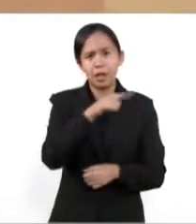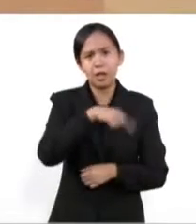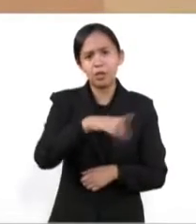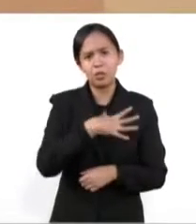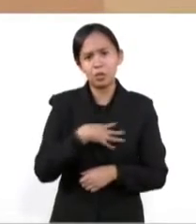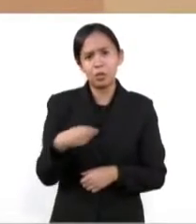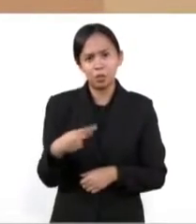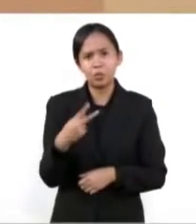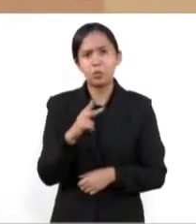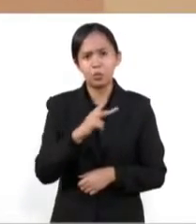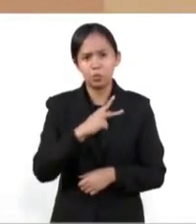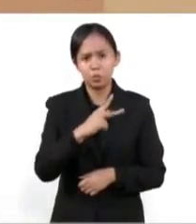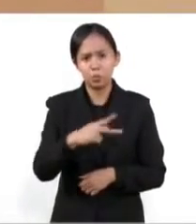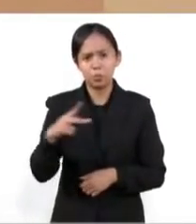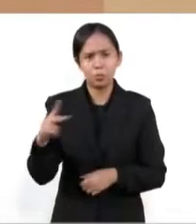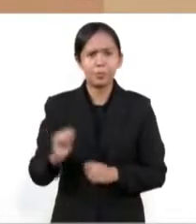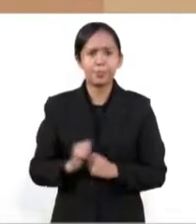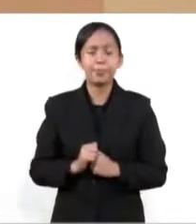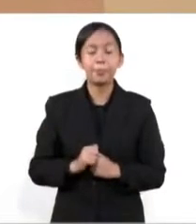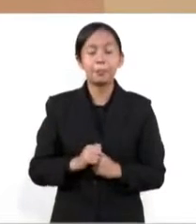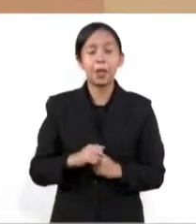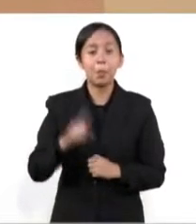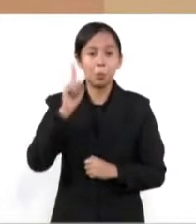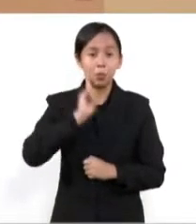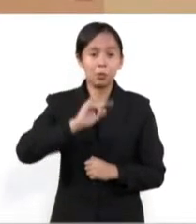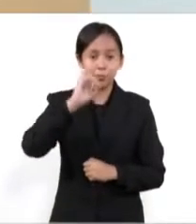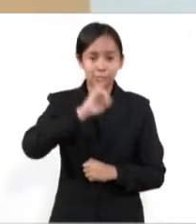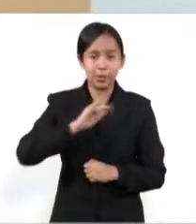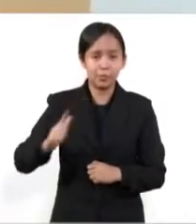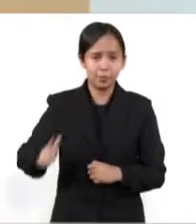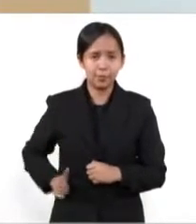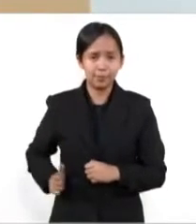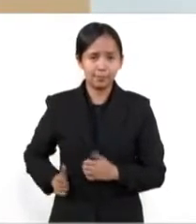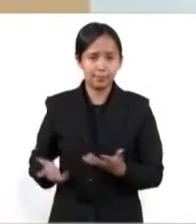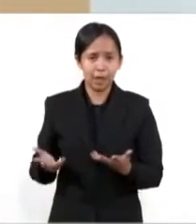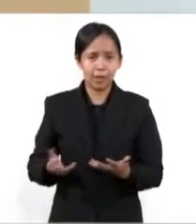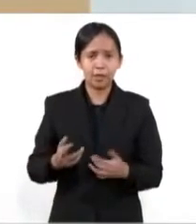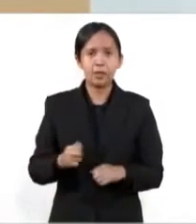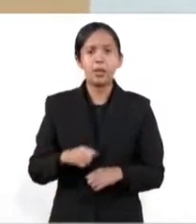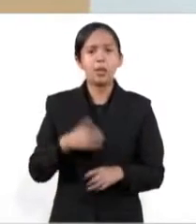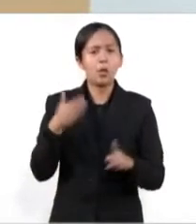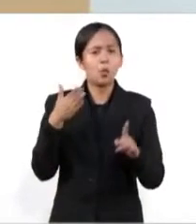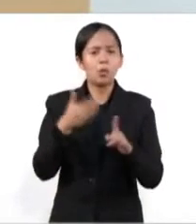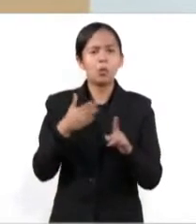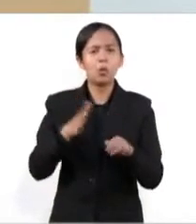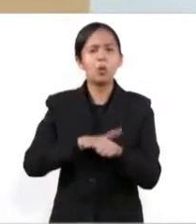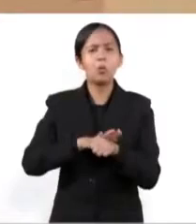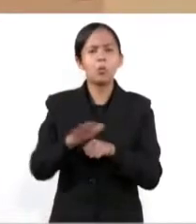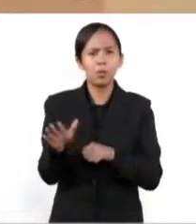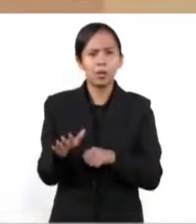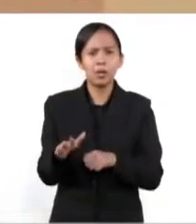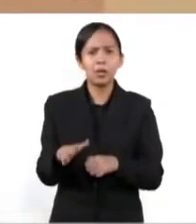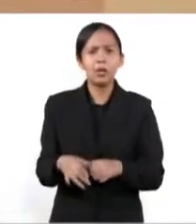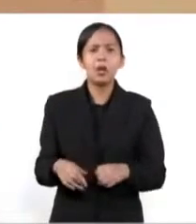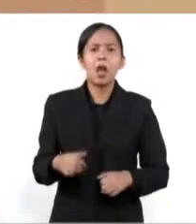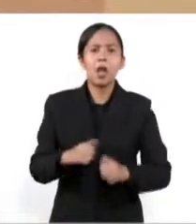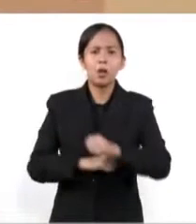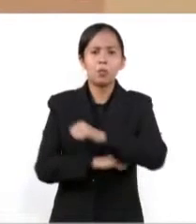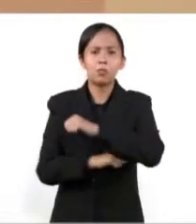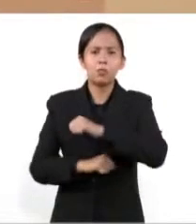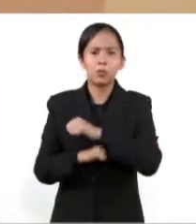hijos. Y como jefa de gobierno, pues el objetivo siempre es fortalecer la